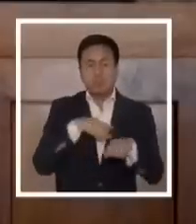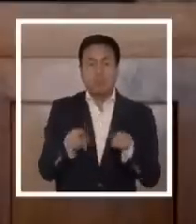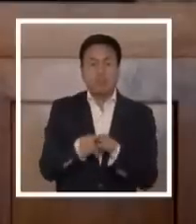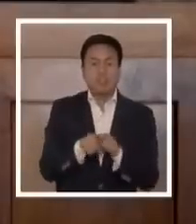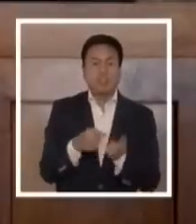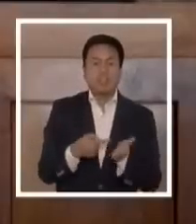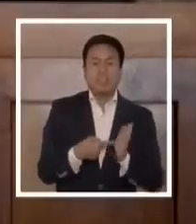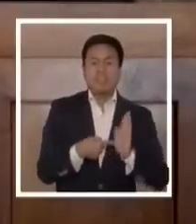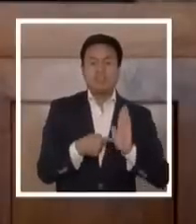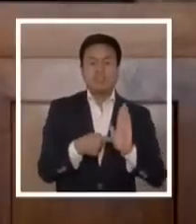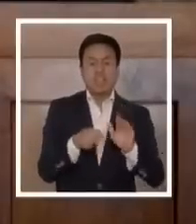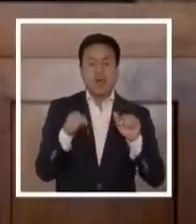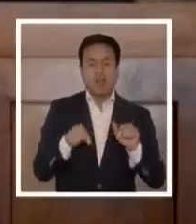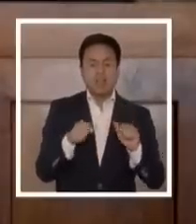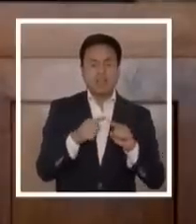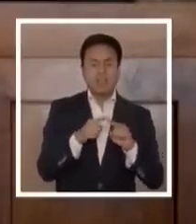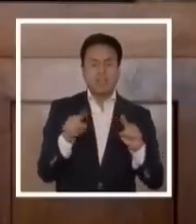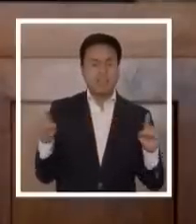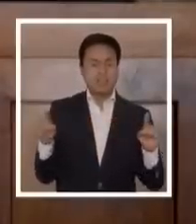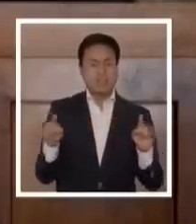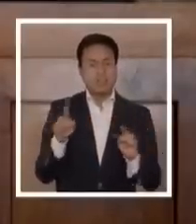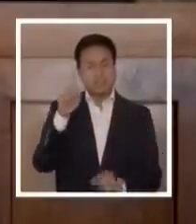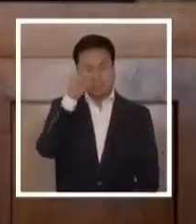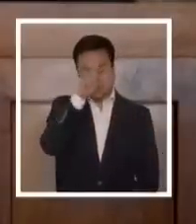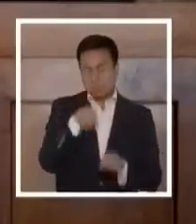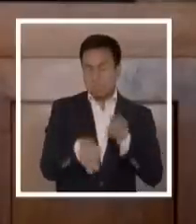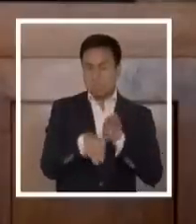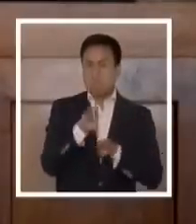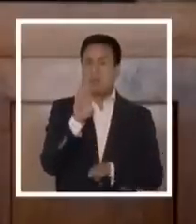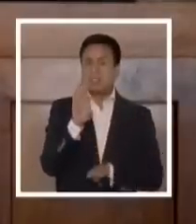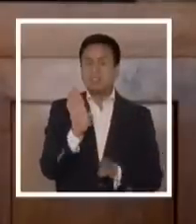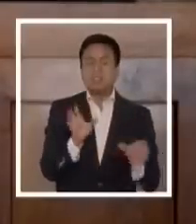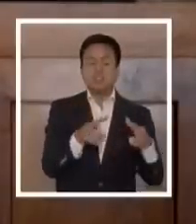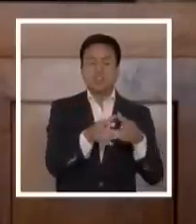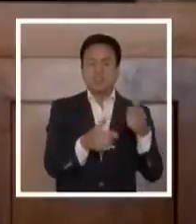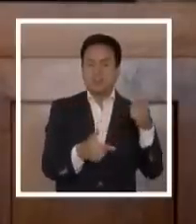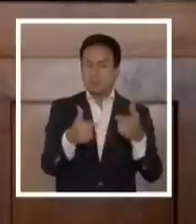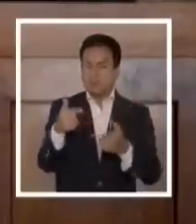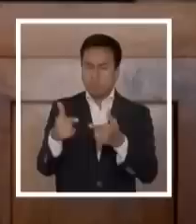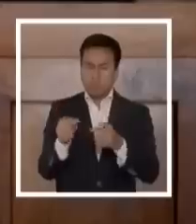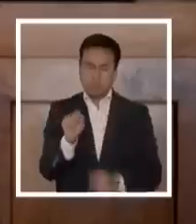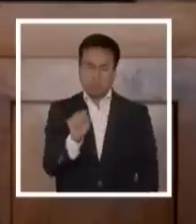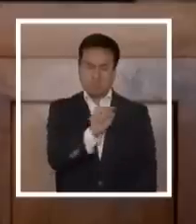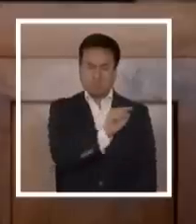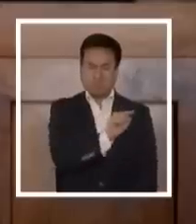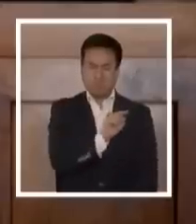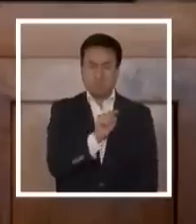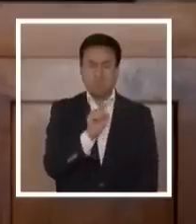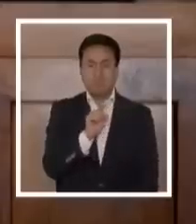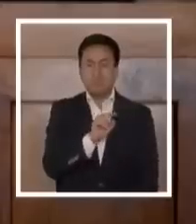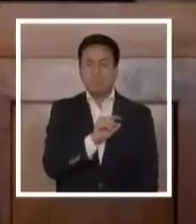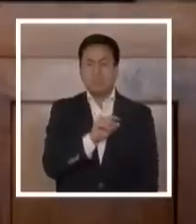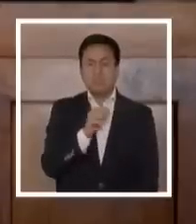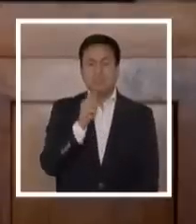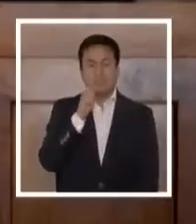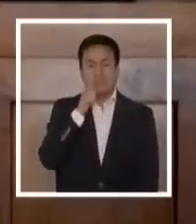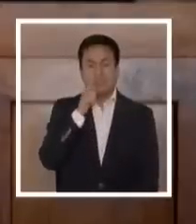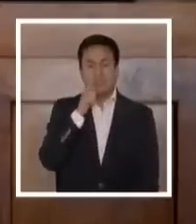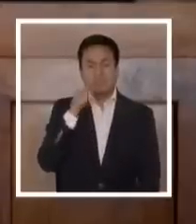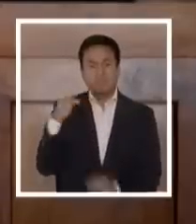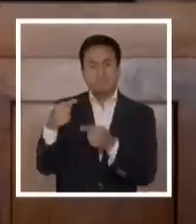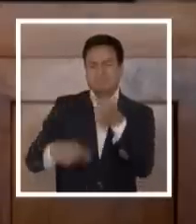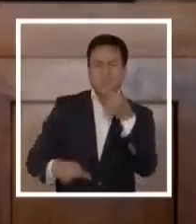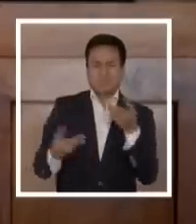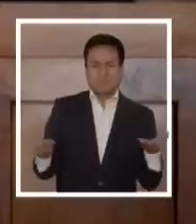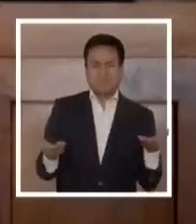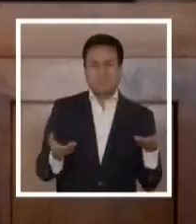que intenta hacer que las cosas no cambien, dejar las cosas tal cual y como están. Pareciera que no aprendemos de las lecciones del